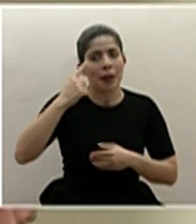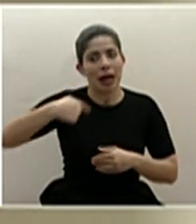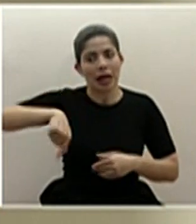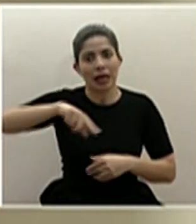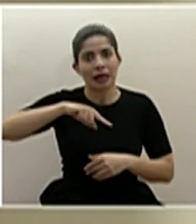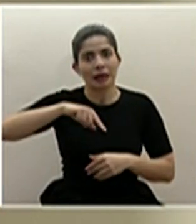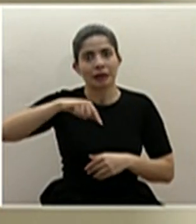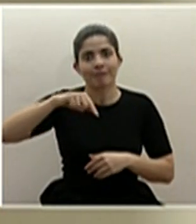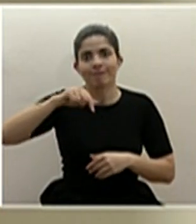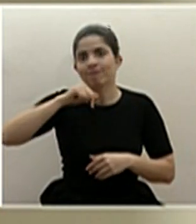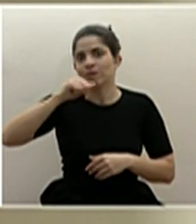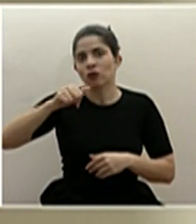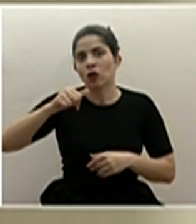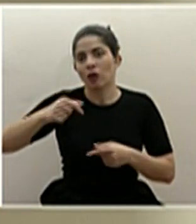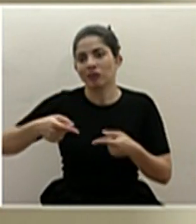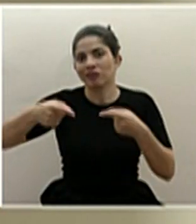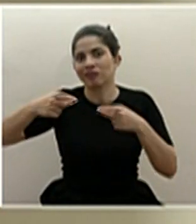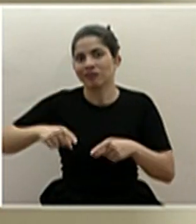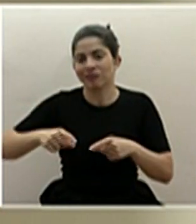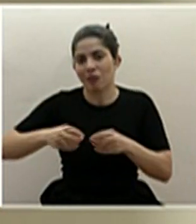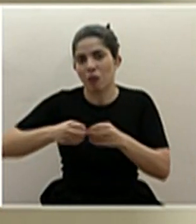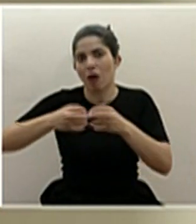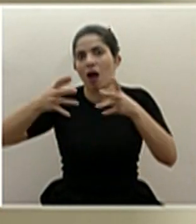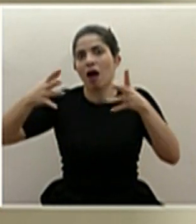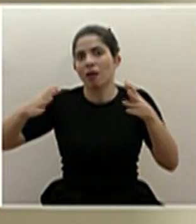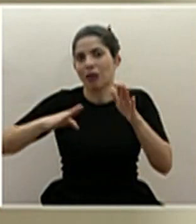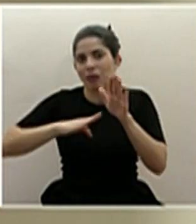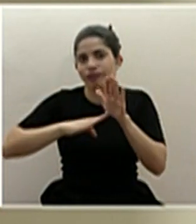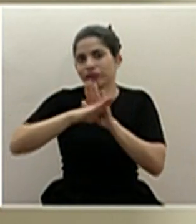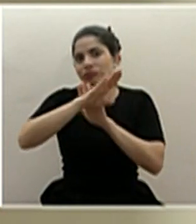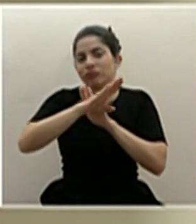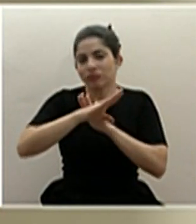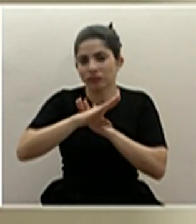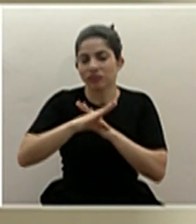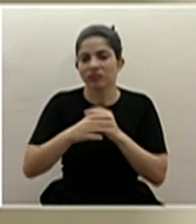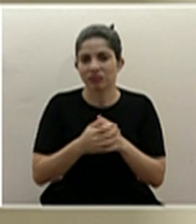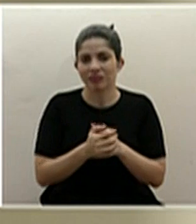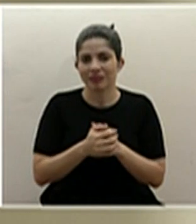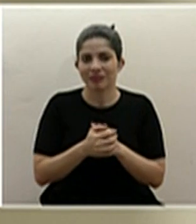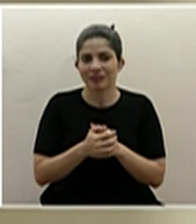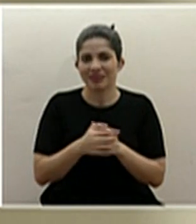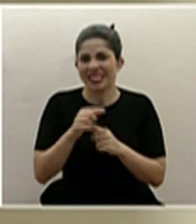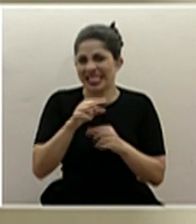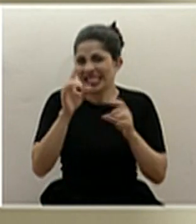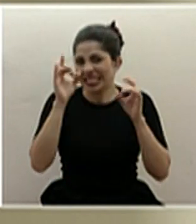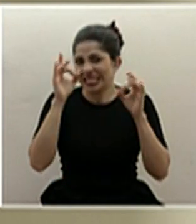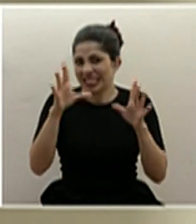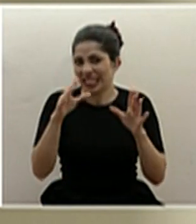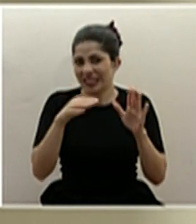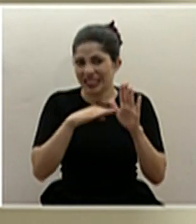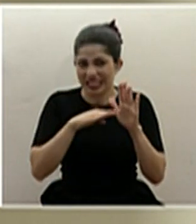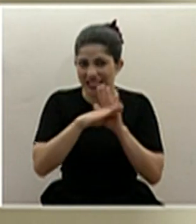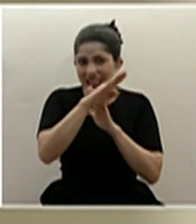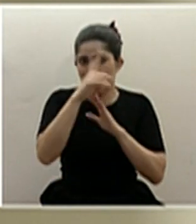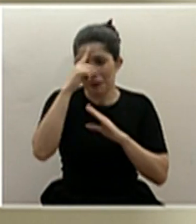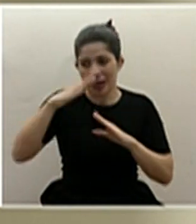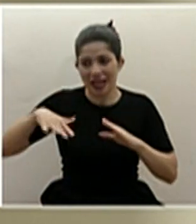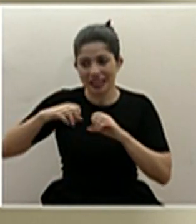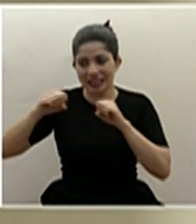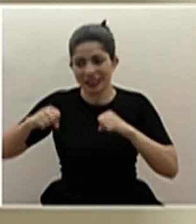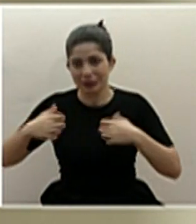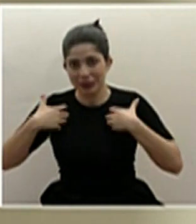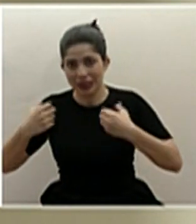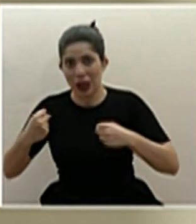tengamos ese pico totalmente, ¿verdad? Sería nefasto para nuestro sistema de salud y